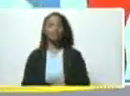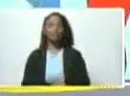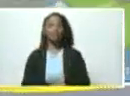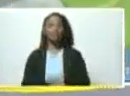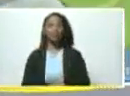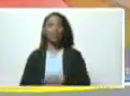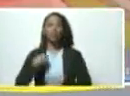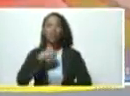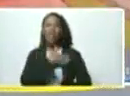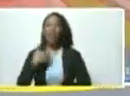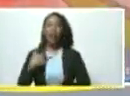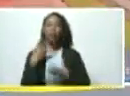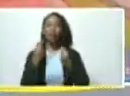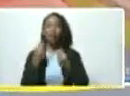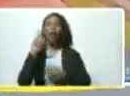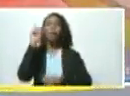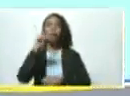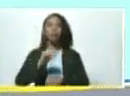Yo te quiero mucho también.